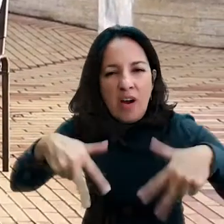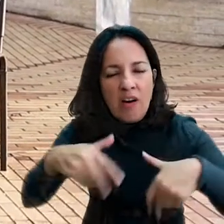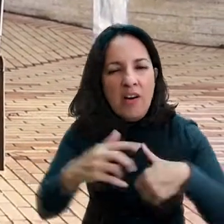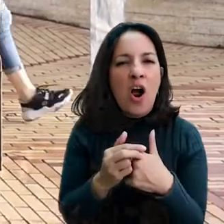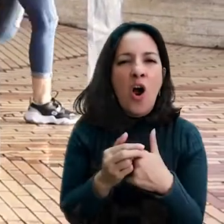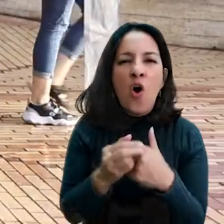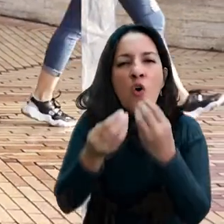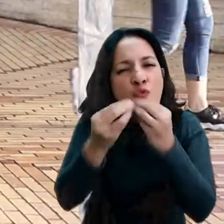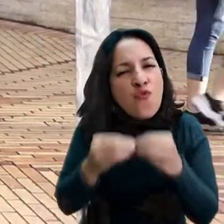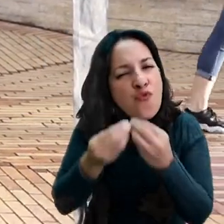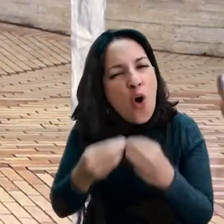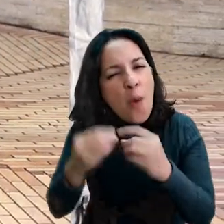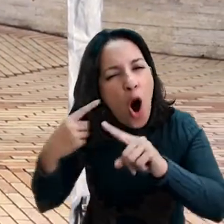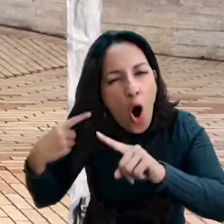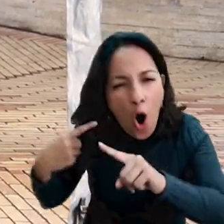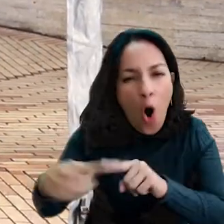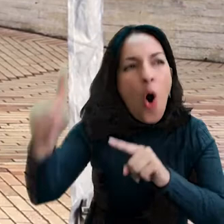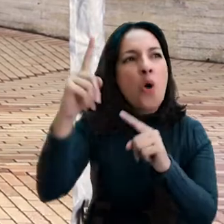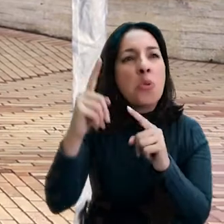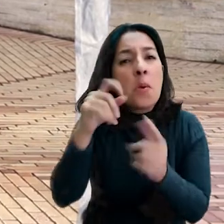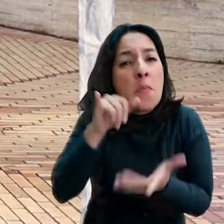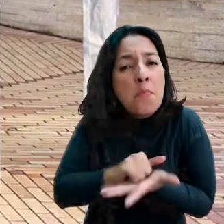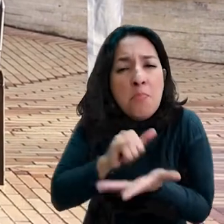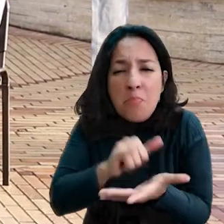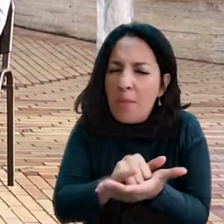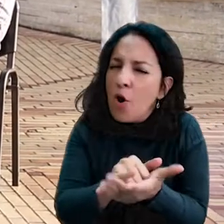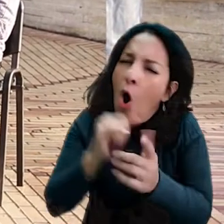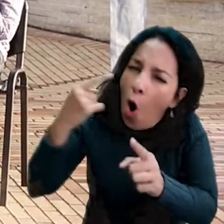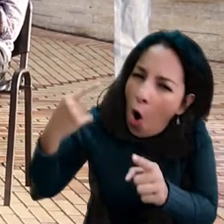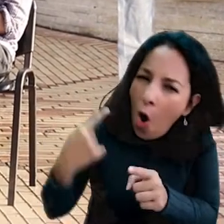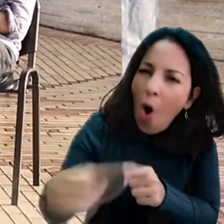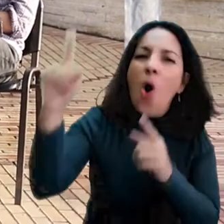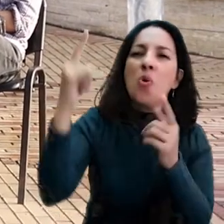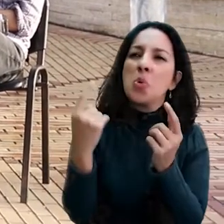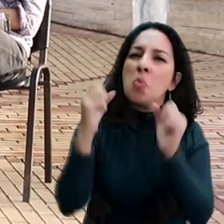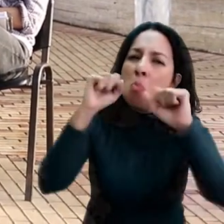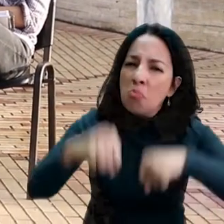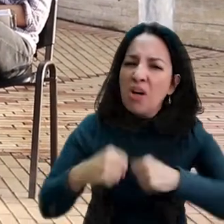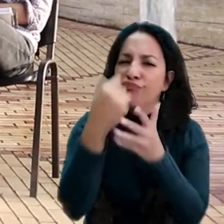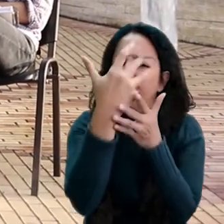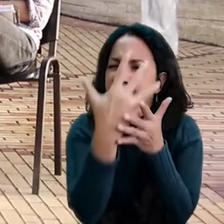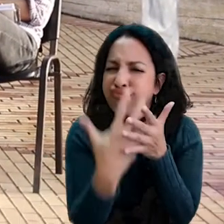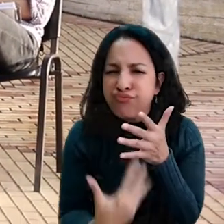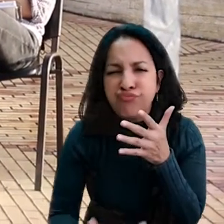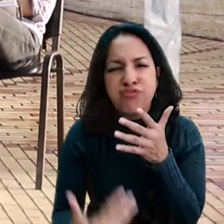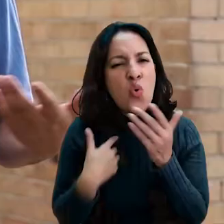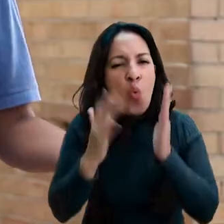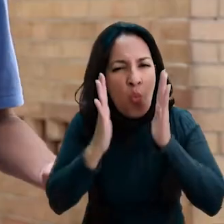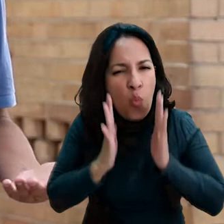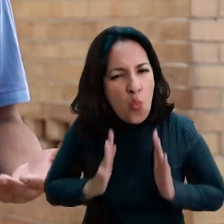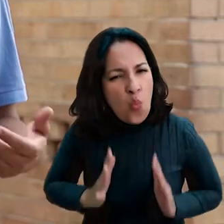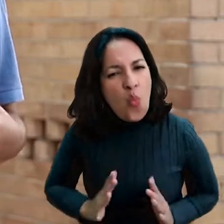Abordamos el tema también de disidencias sexuales y diversidades de género, otras formas que se salen de